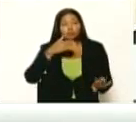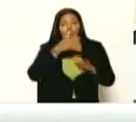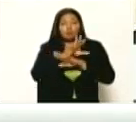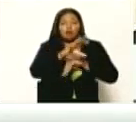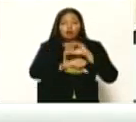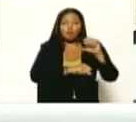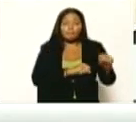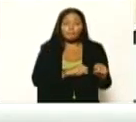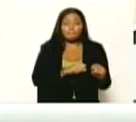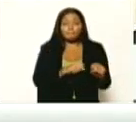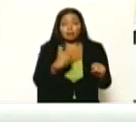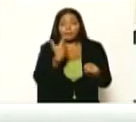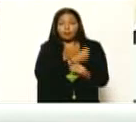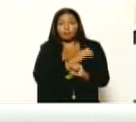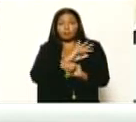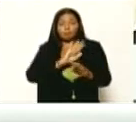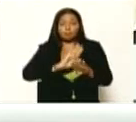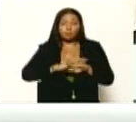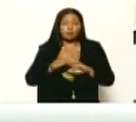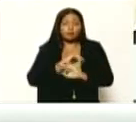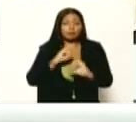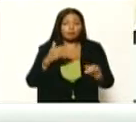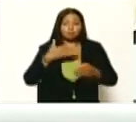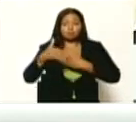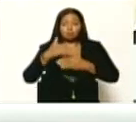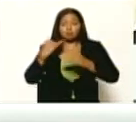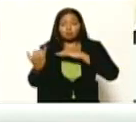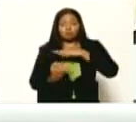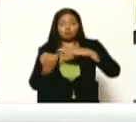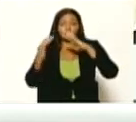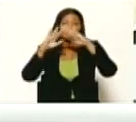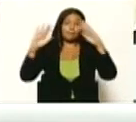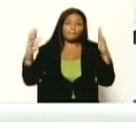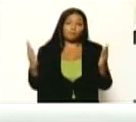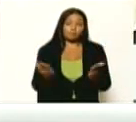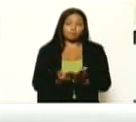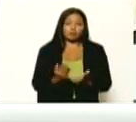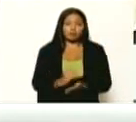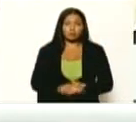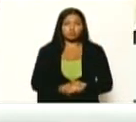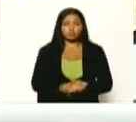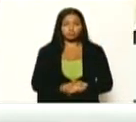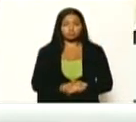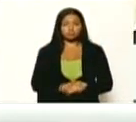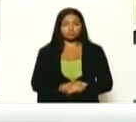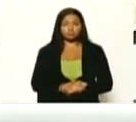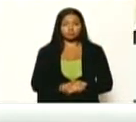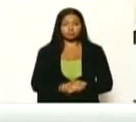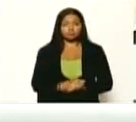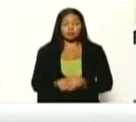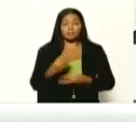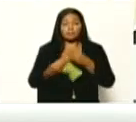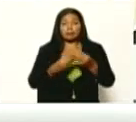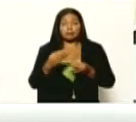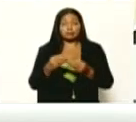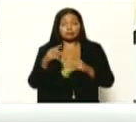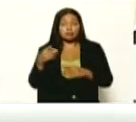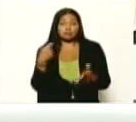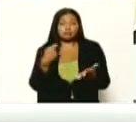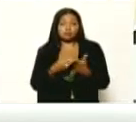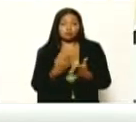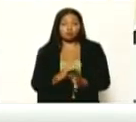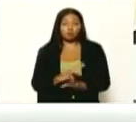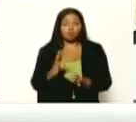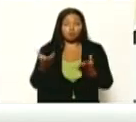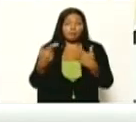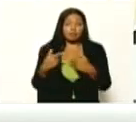comprar porque ya hemos conversado con instituciones mundiales, multilaterales para hacer eso. O nos mandan